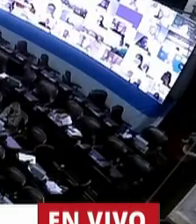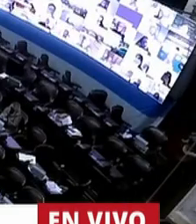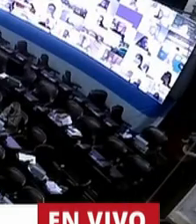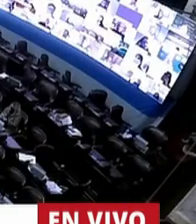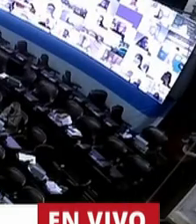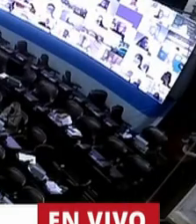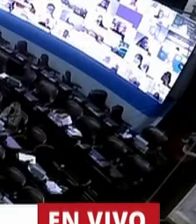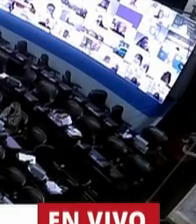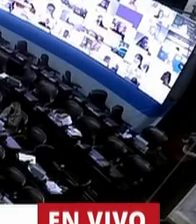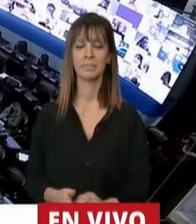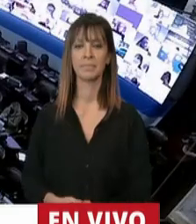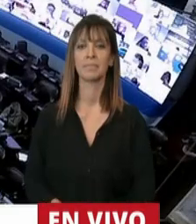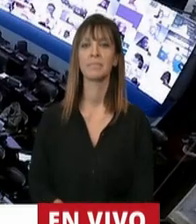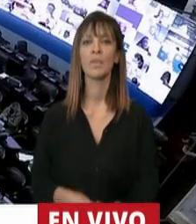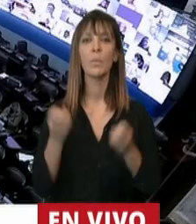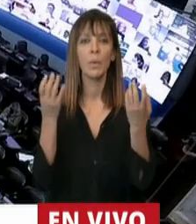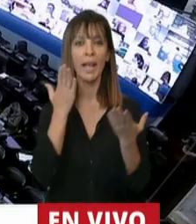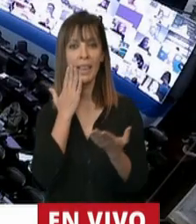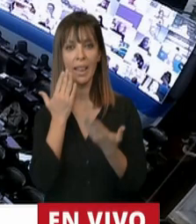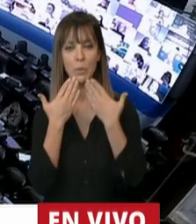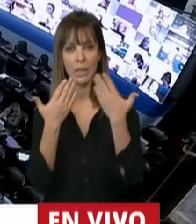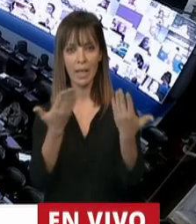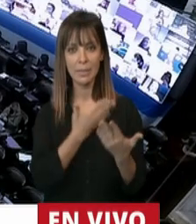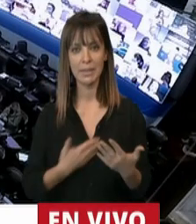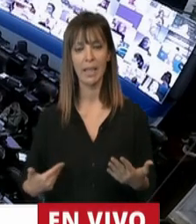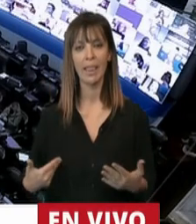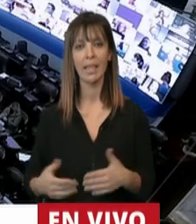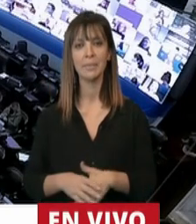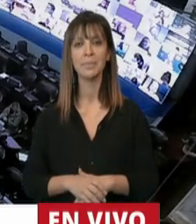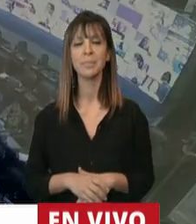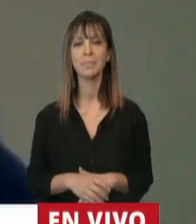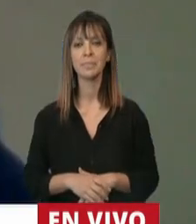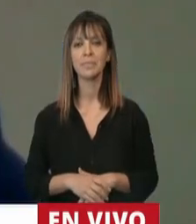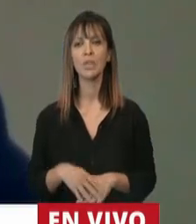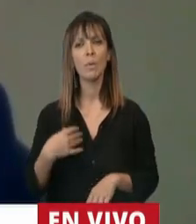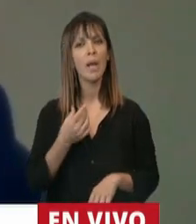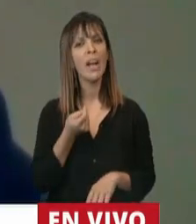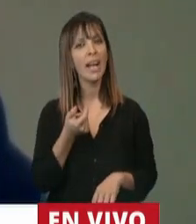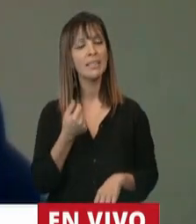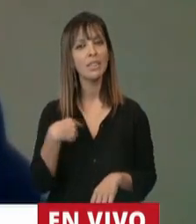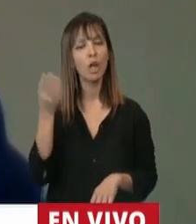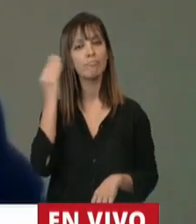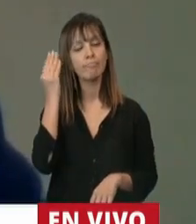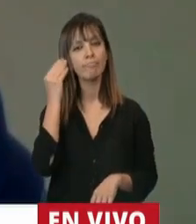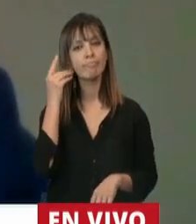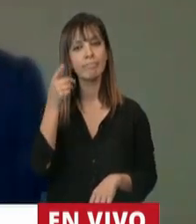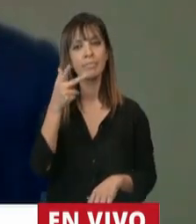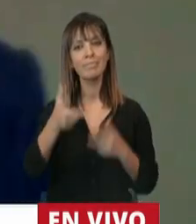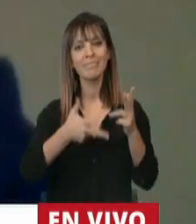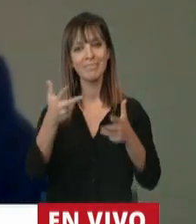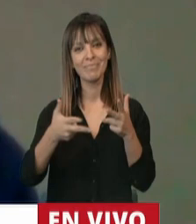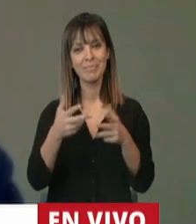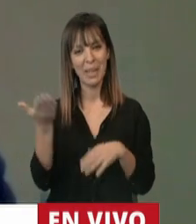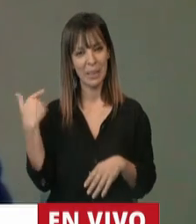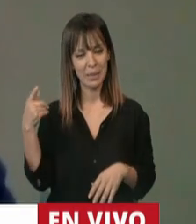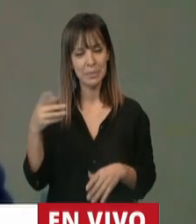Sí, buenas tardes. Muchas gracias, señor presidente. Recién, cuando escuchaba atentamente lo que me antecedieron